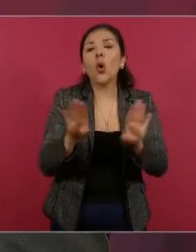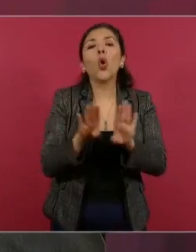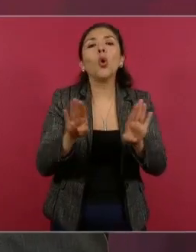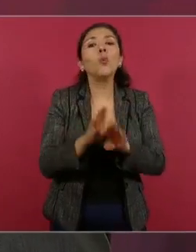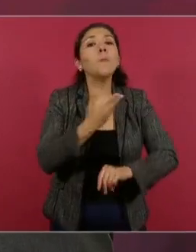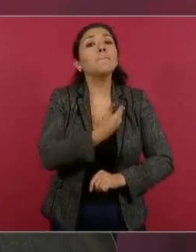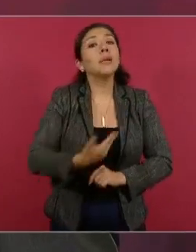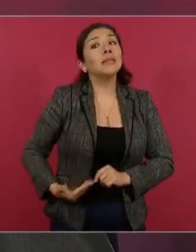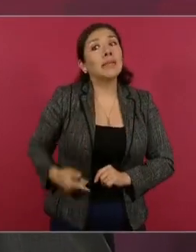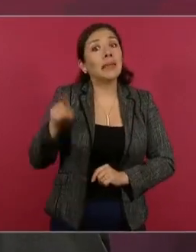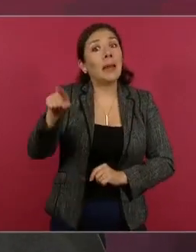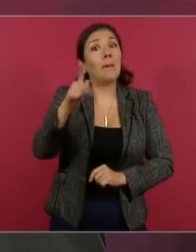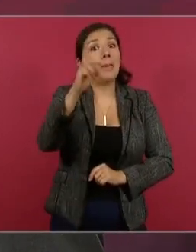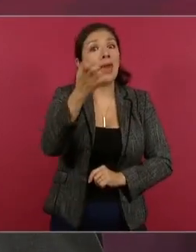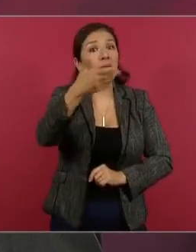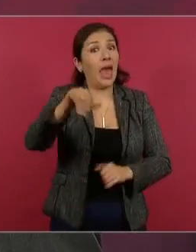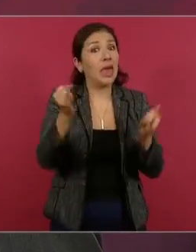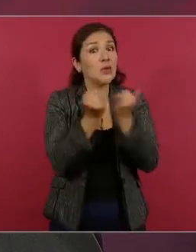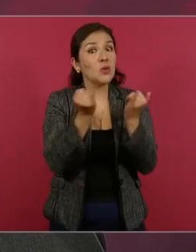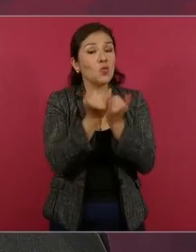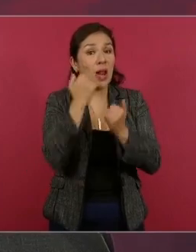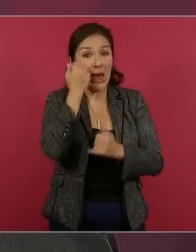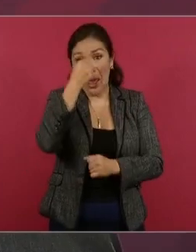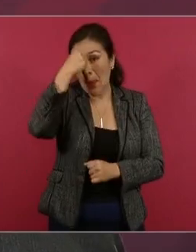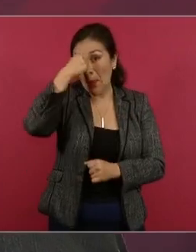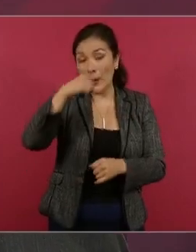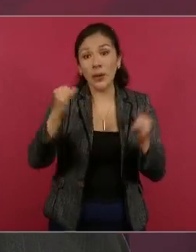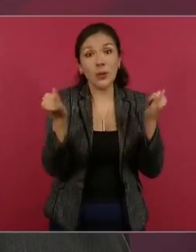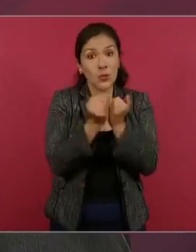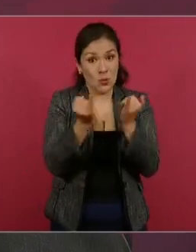del presidente Peña?